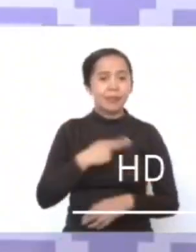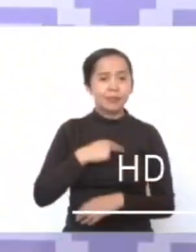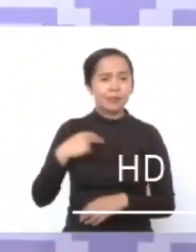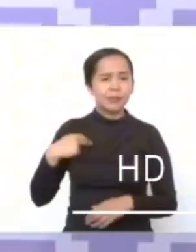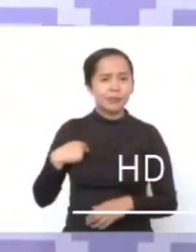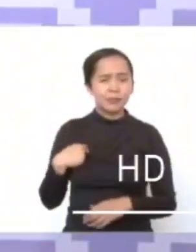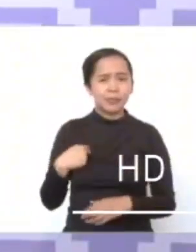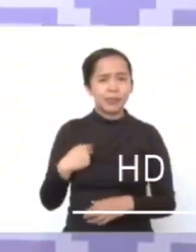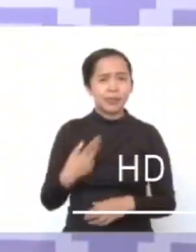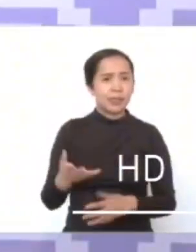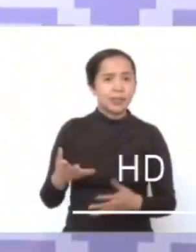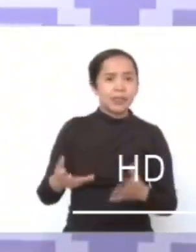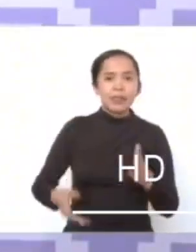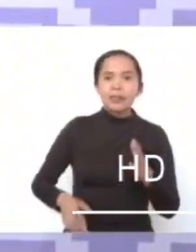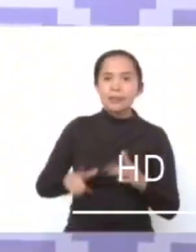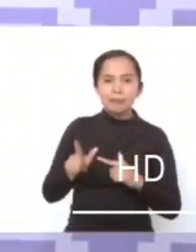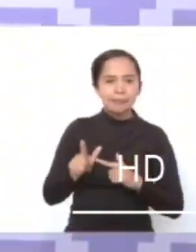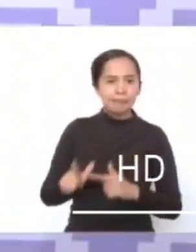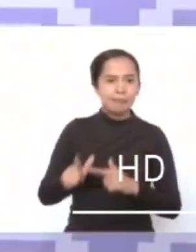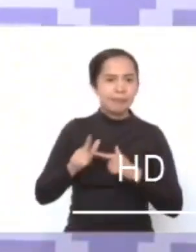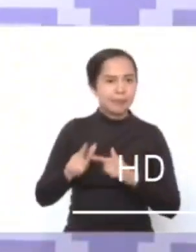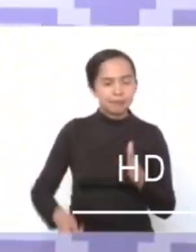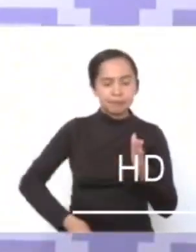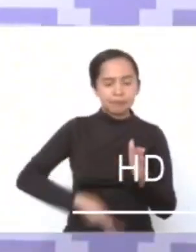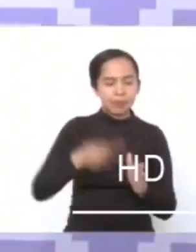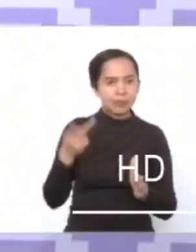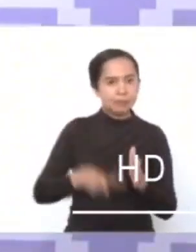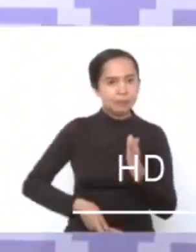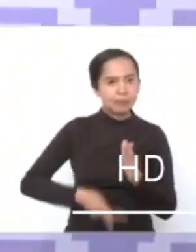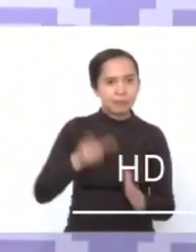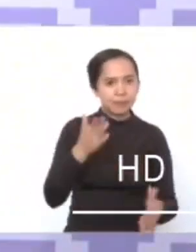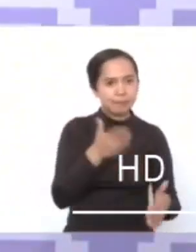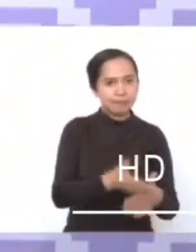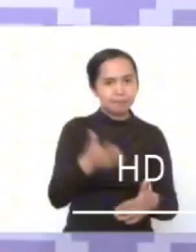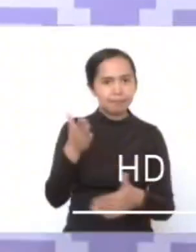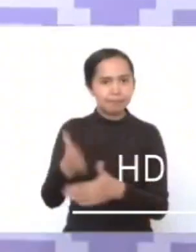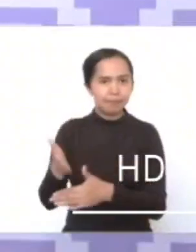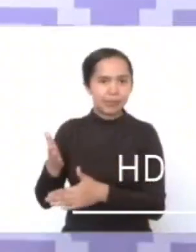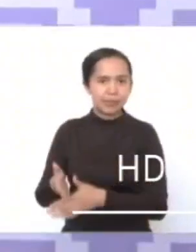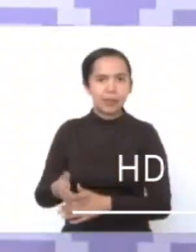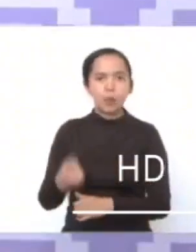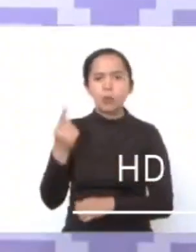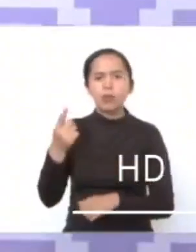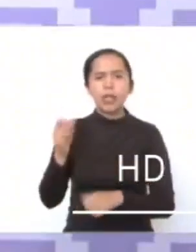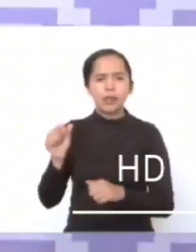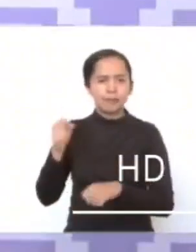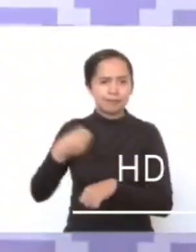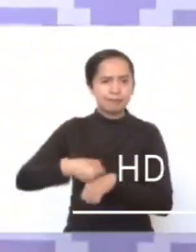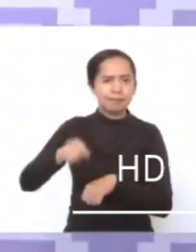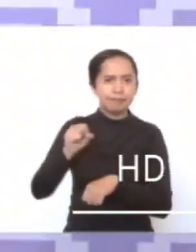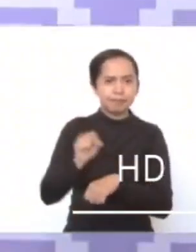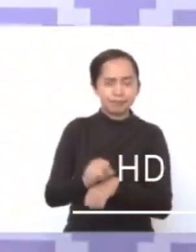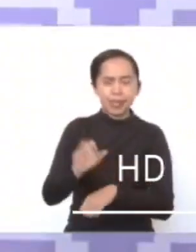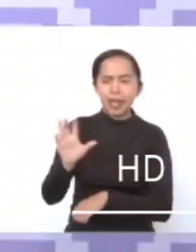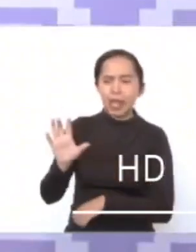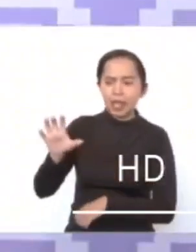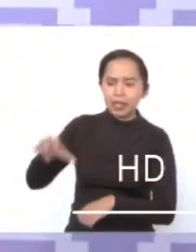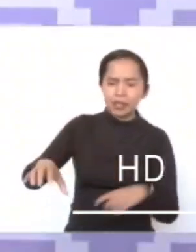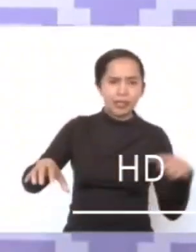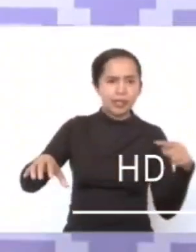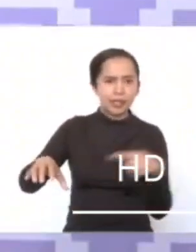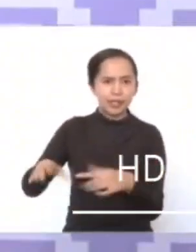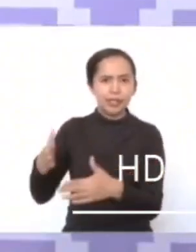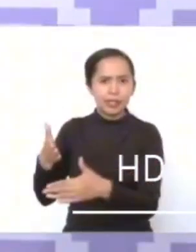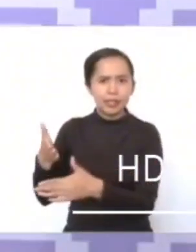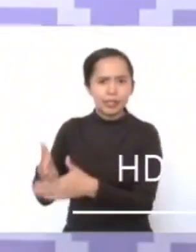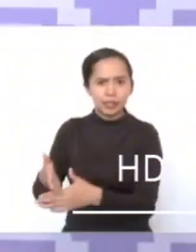una sola vez, vamos más de una vez, regresamos. Cada semana dedicamos un día a un subsistema de educación